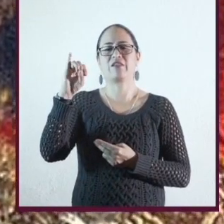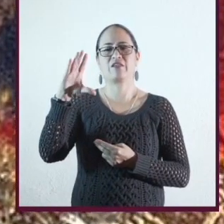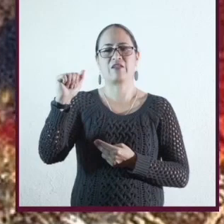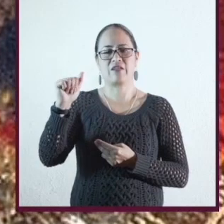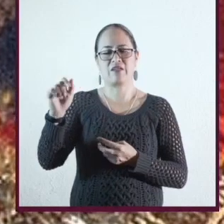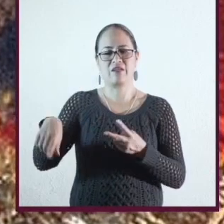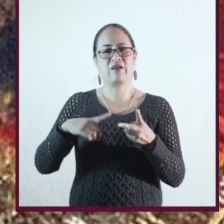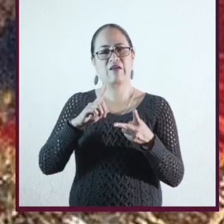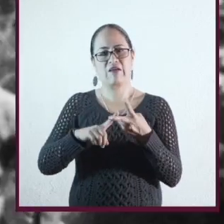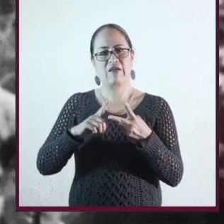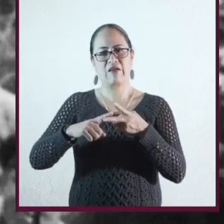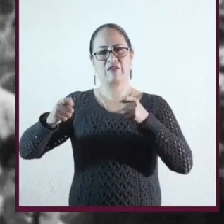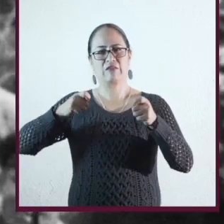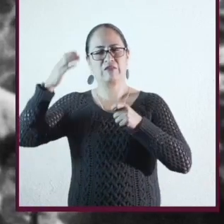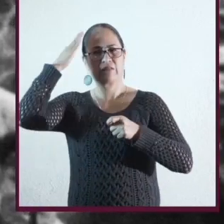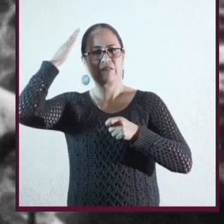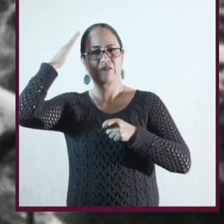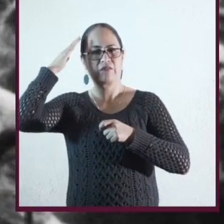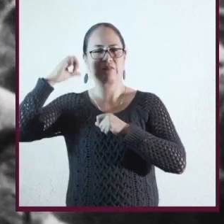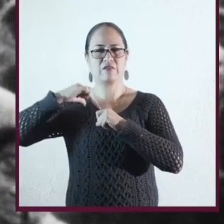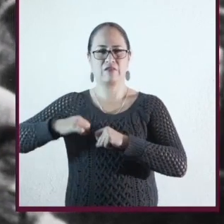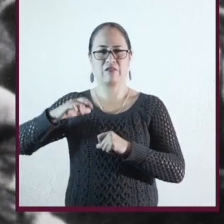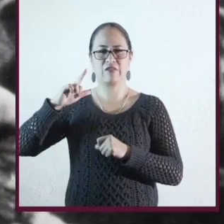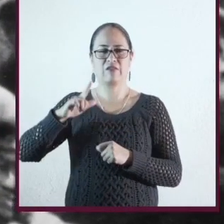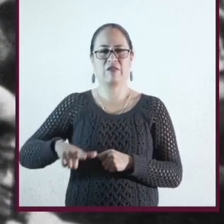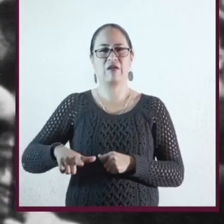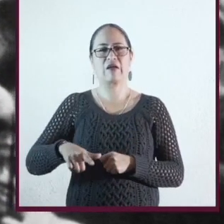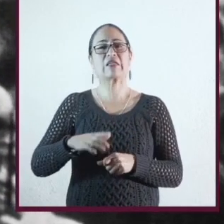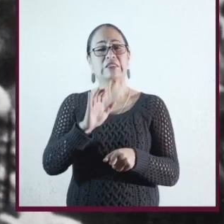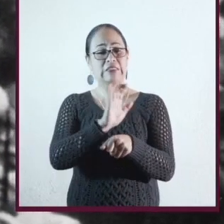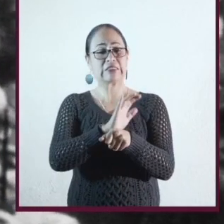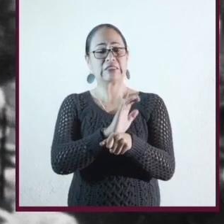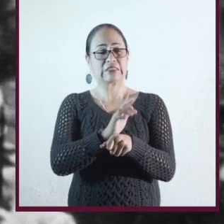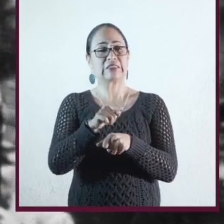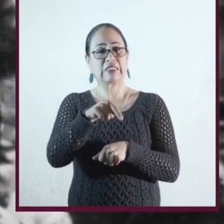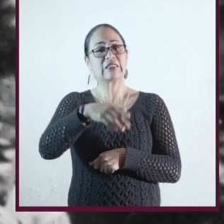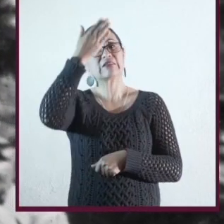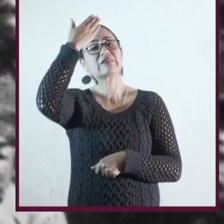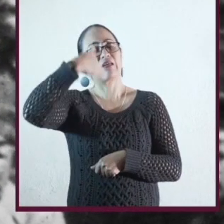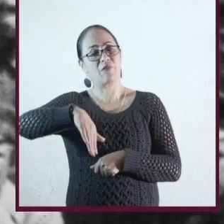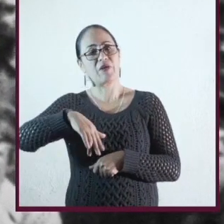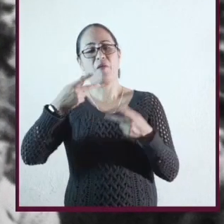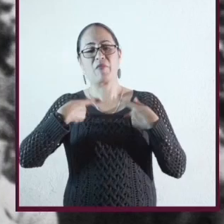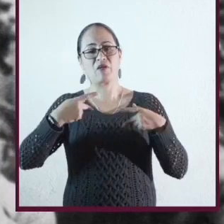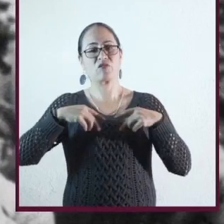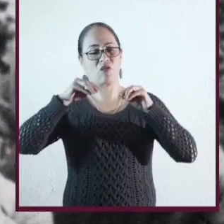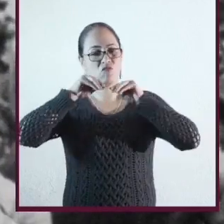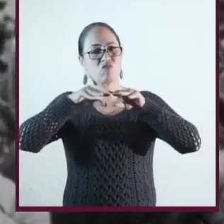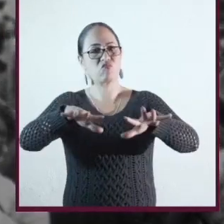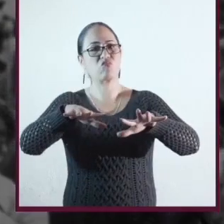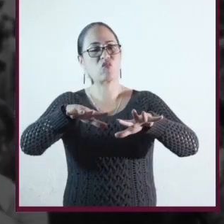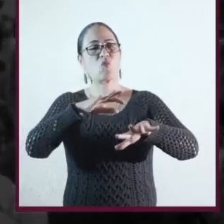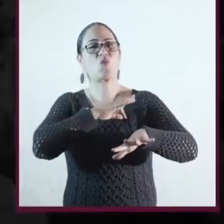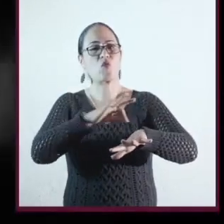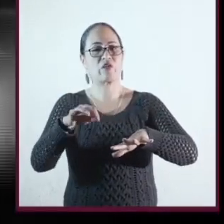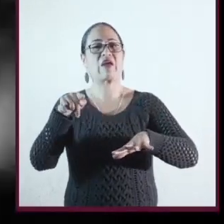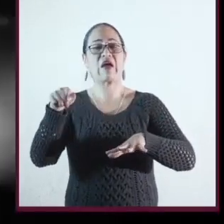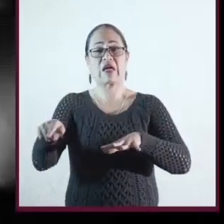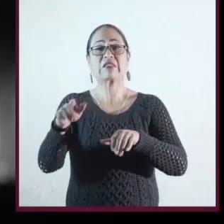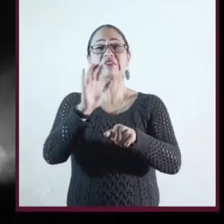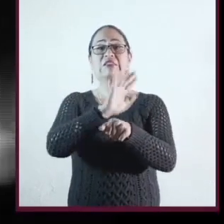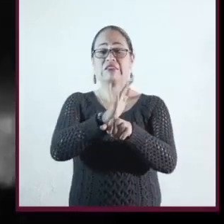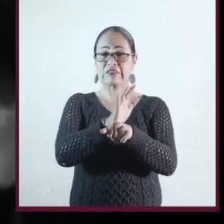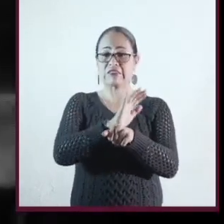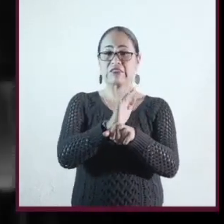como medio de comunicación y afirmó que el cine era la más importante de las artes para él y su pueblo.